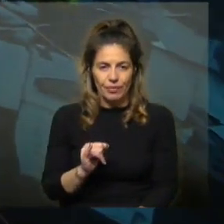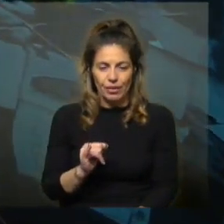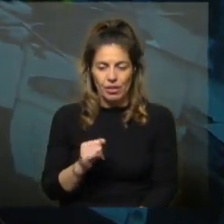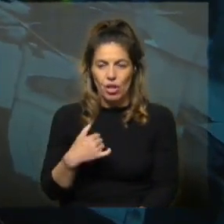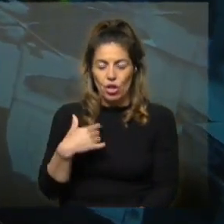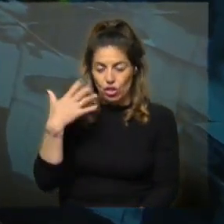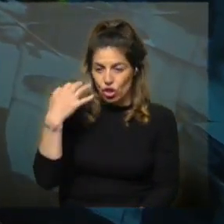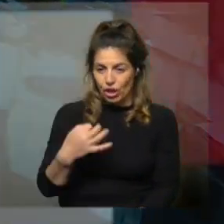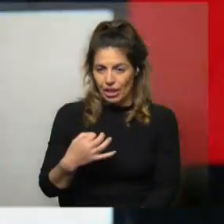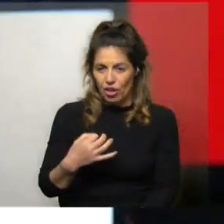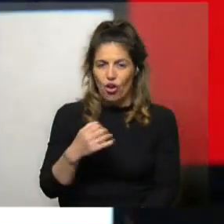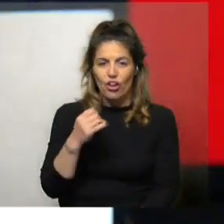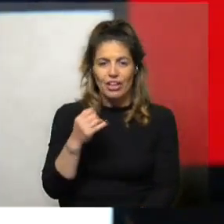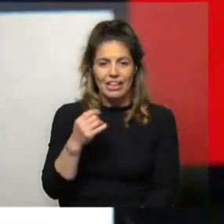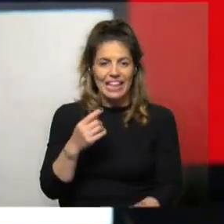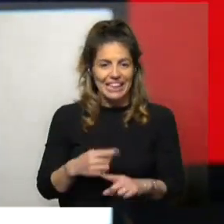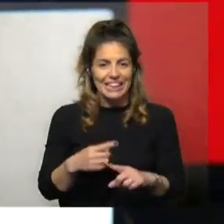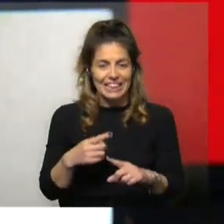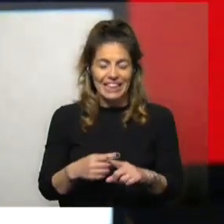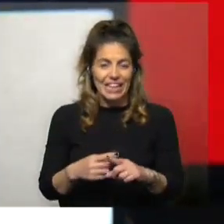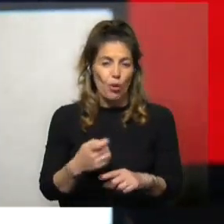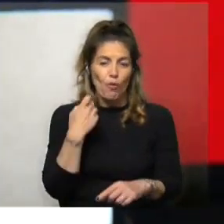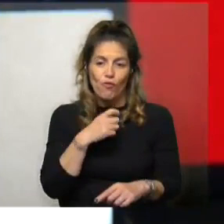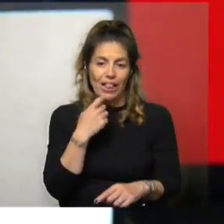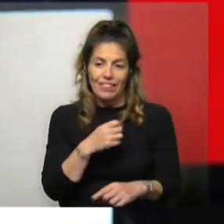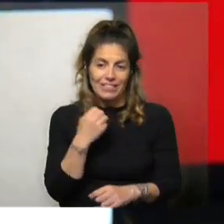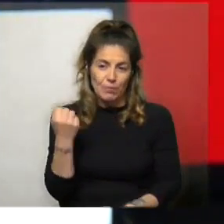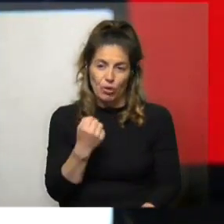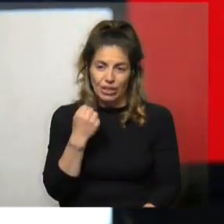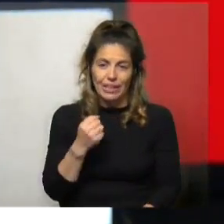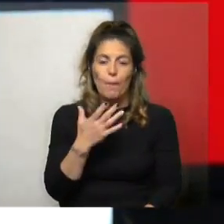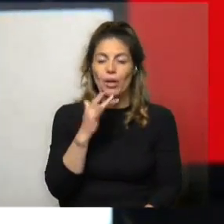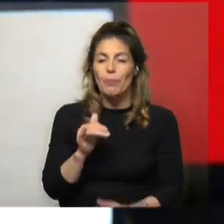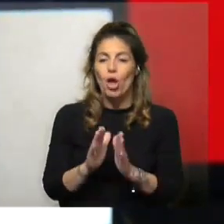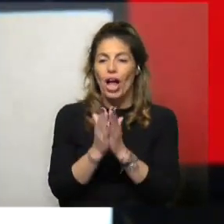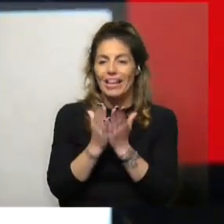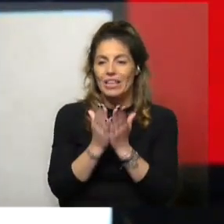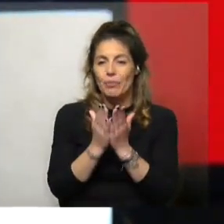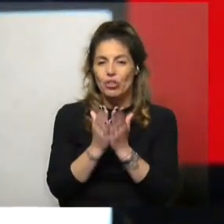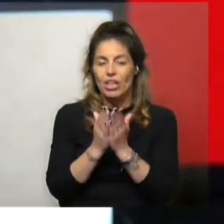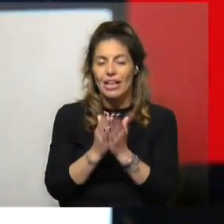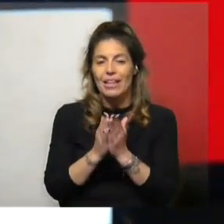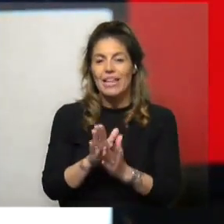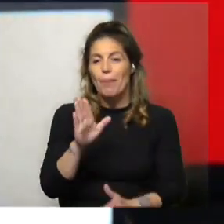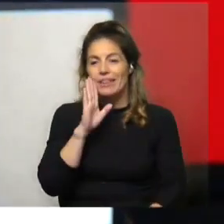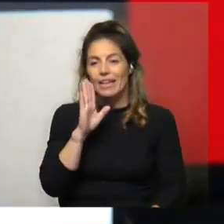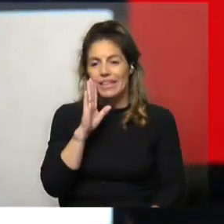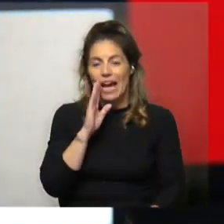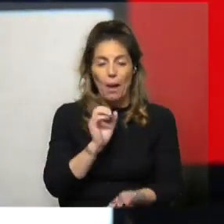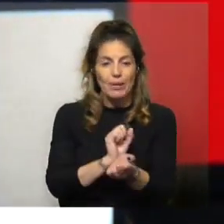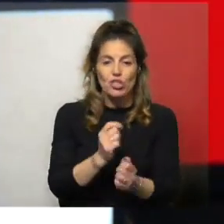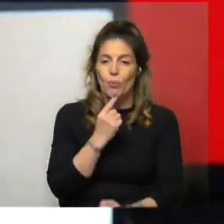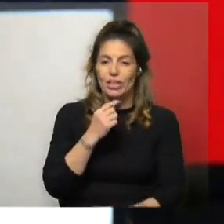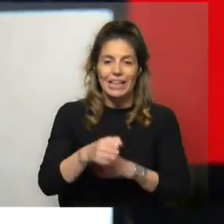este tiene tiene unos baches importantes por ejemplo el libro de maternidad en prisión política del 2009 este